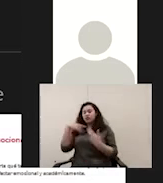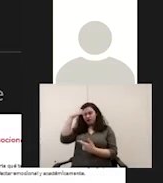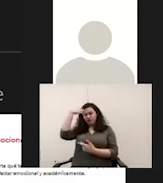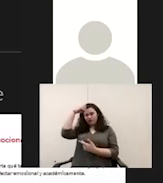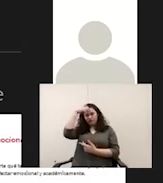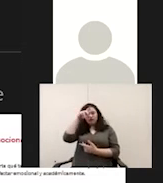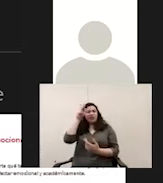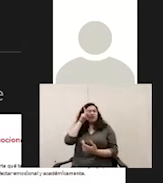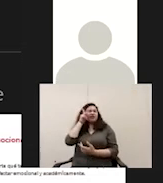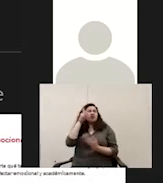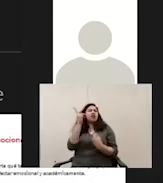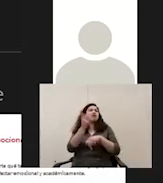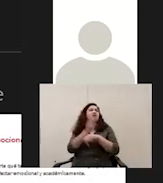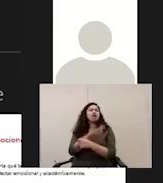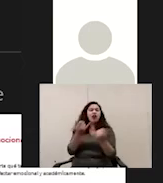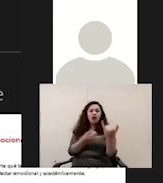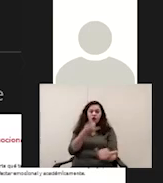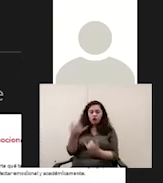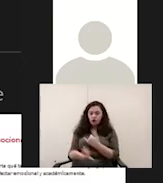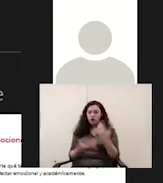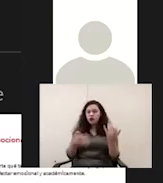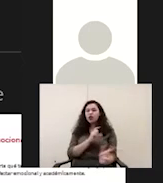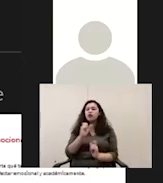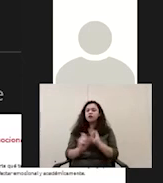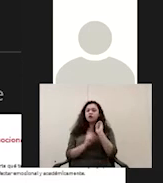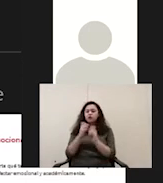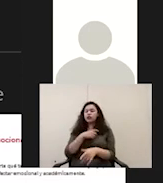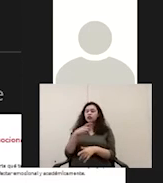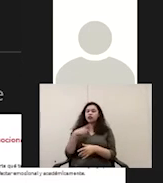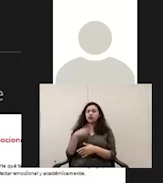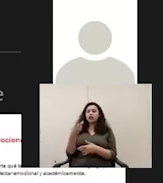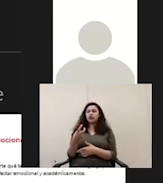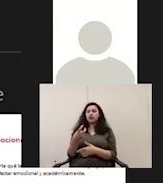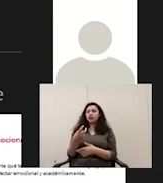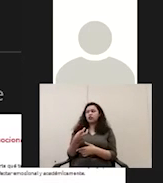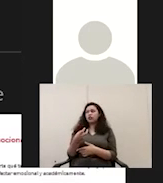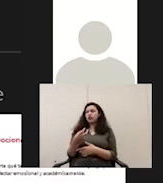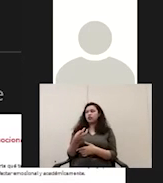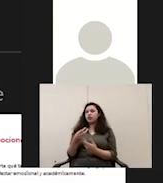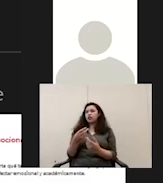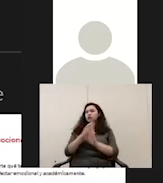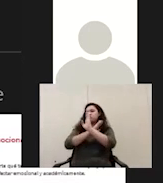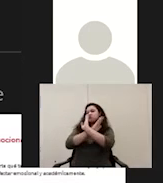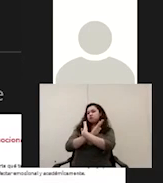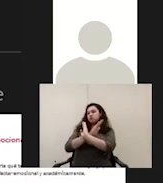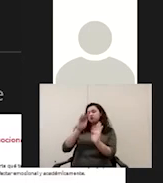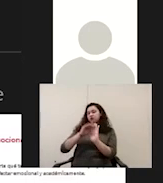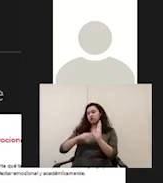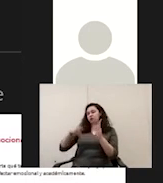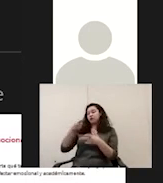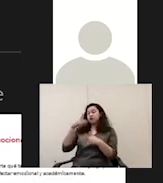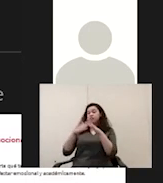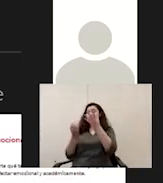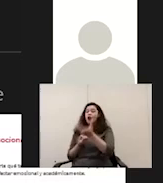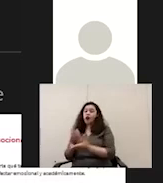lo que siempre va a tener que ir poco a poco, va a existir ciertas restricciones, pero bueno, por lo menos van a salir de su casa, que es